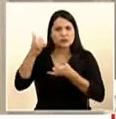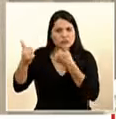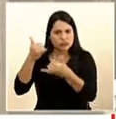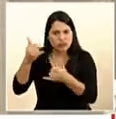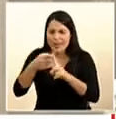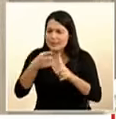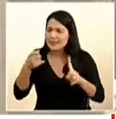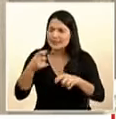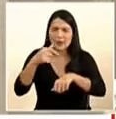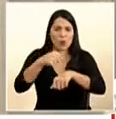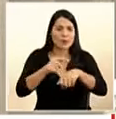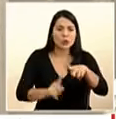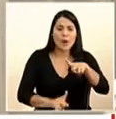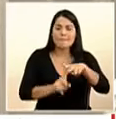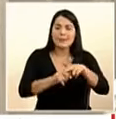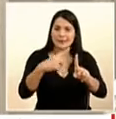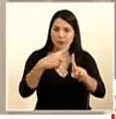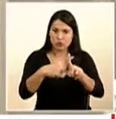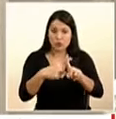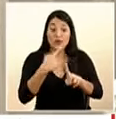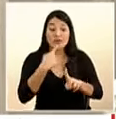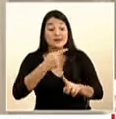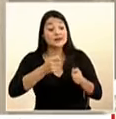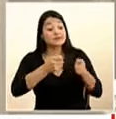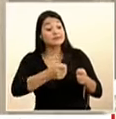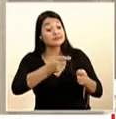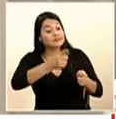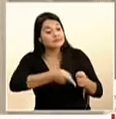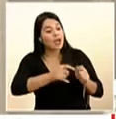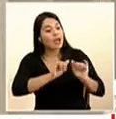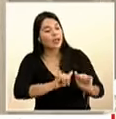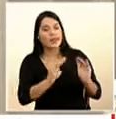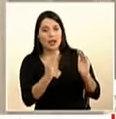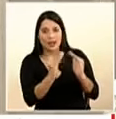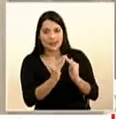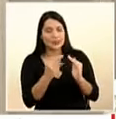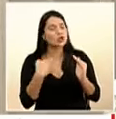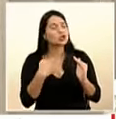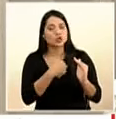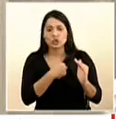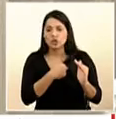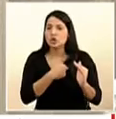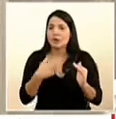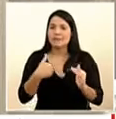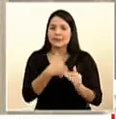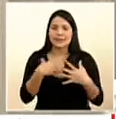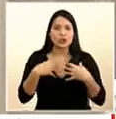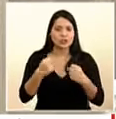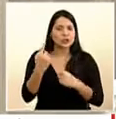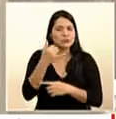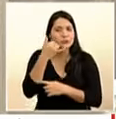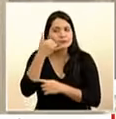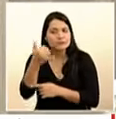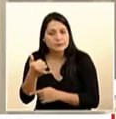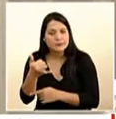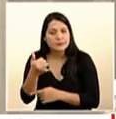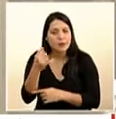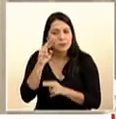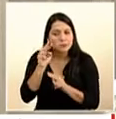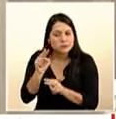aislamiento domiciliar que si están cumpliendo con el aislamiento sabemos que pues aquí también hay un asunto de responsabilidad